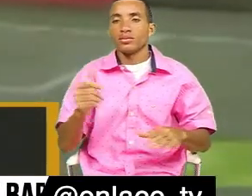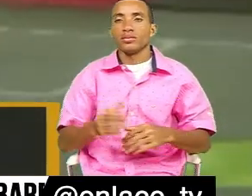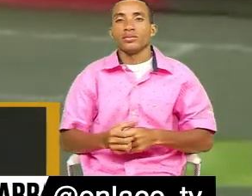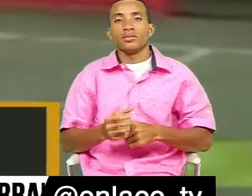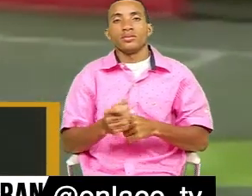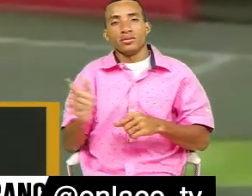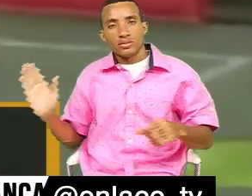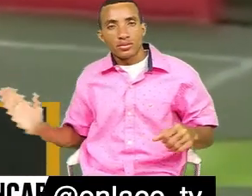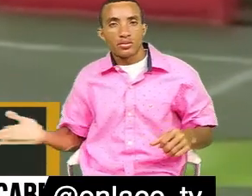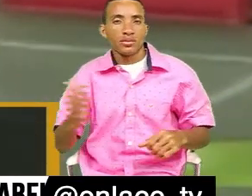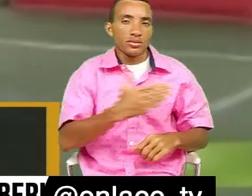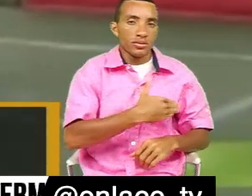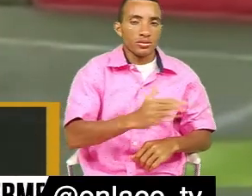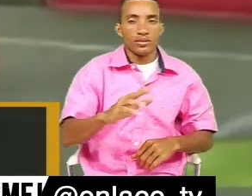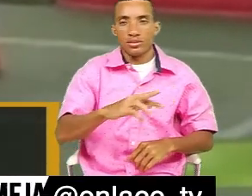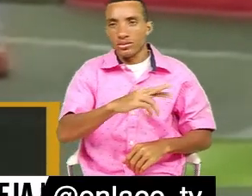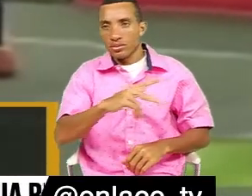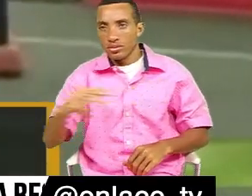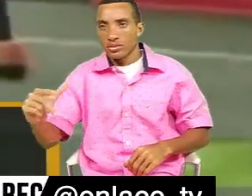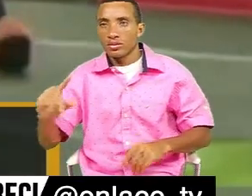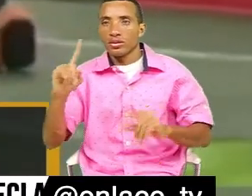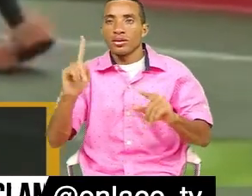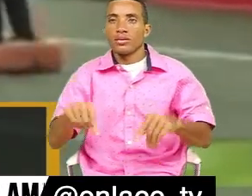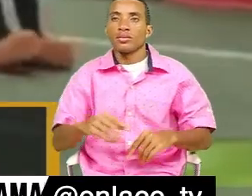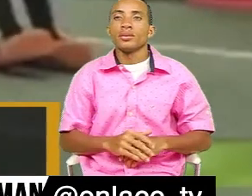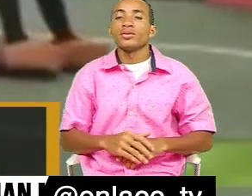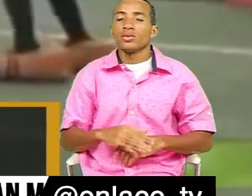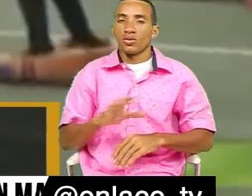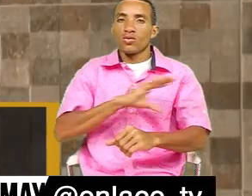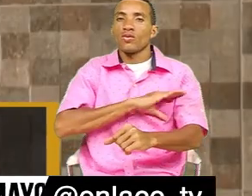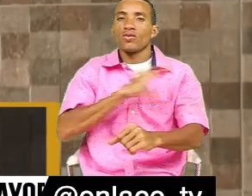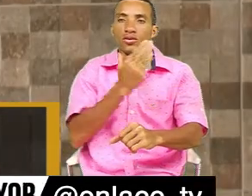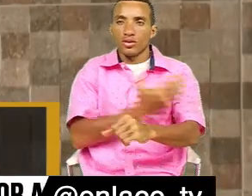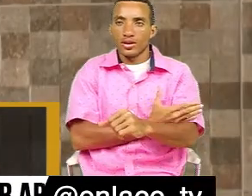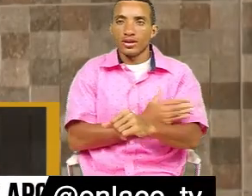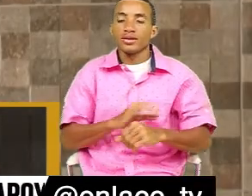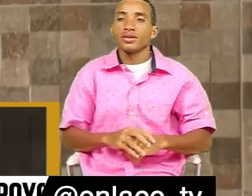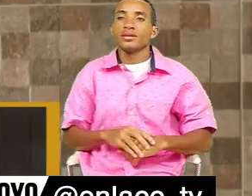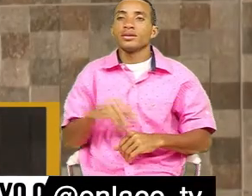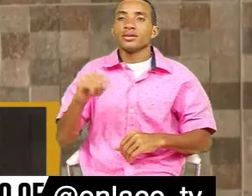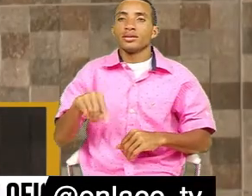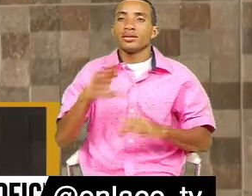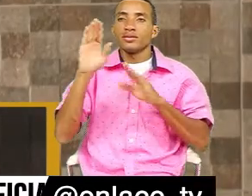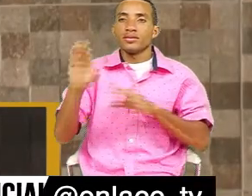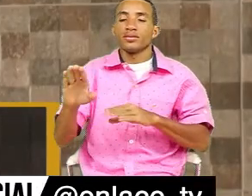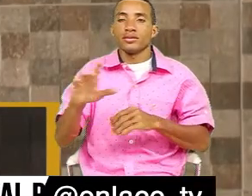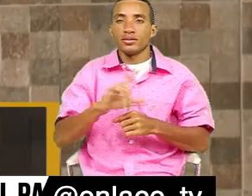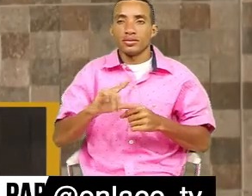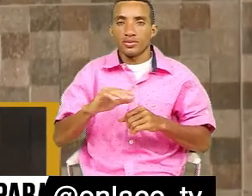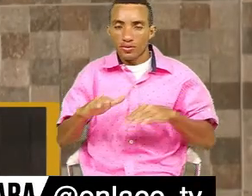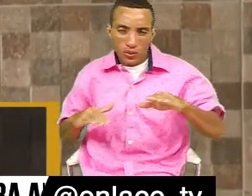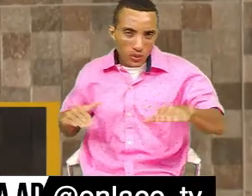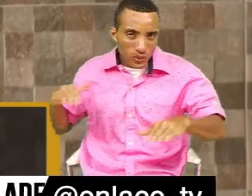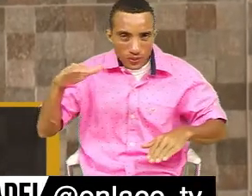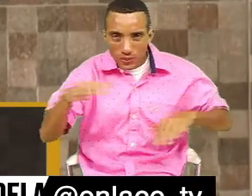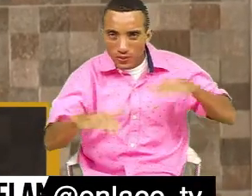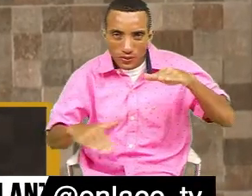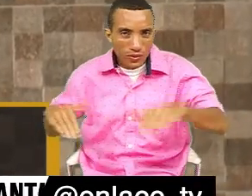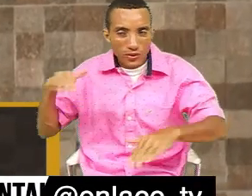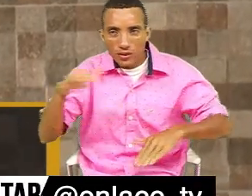Fundación Yariguíes conoce las fortalezas de la delegación barranqueña. La delegación de Barranca es fuerte en natación y